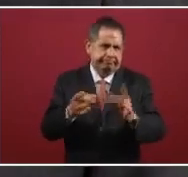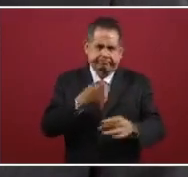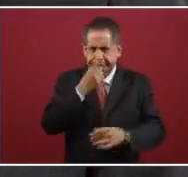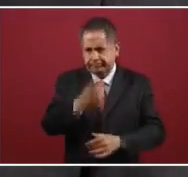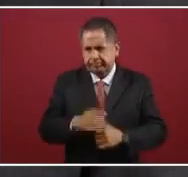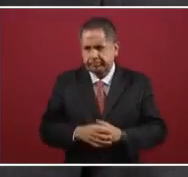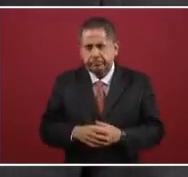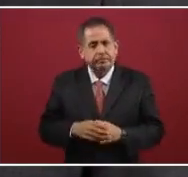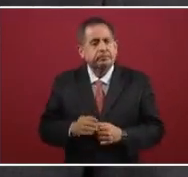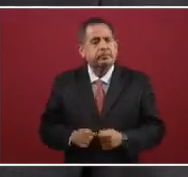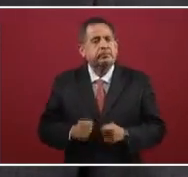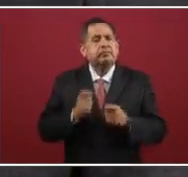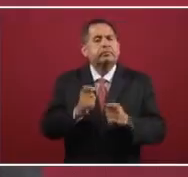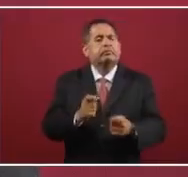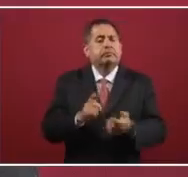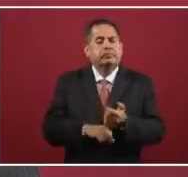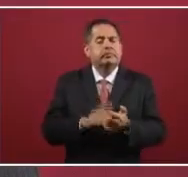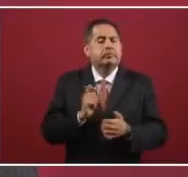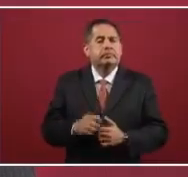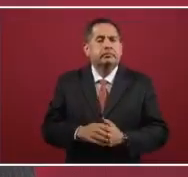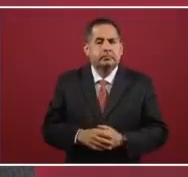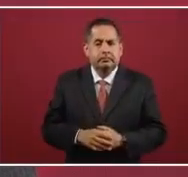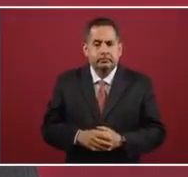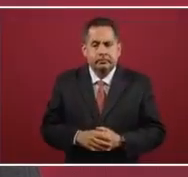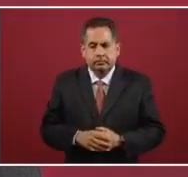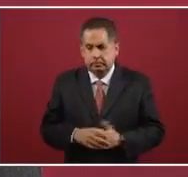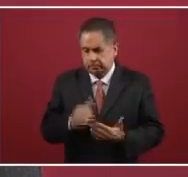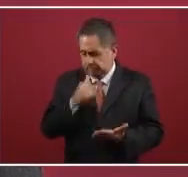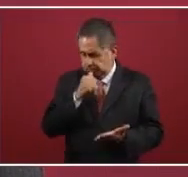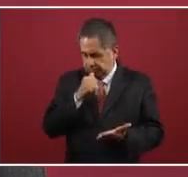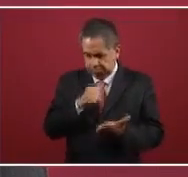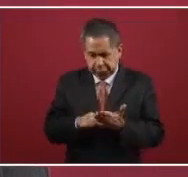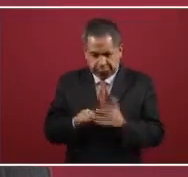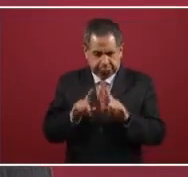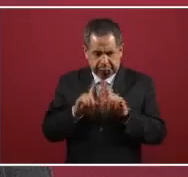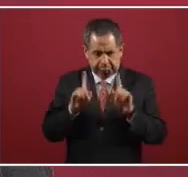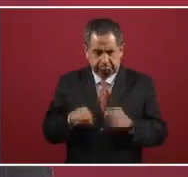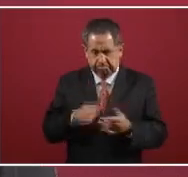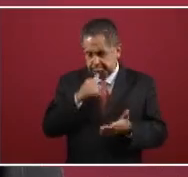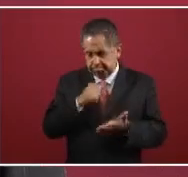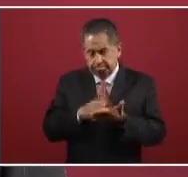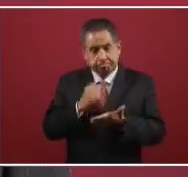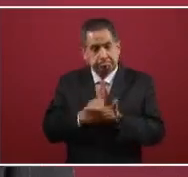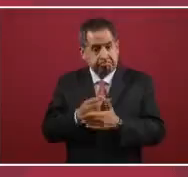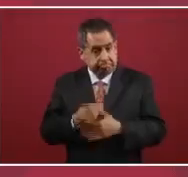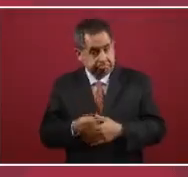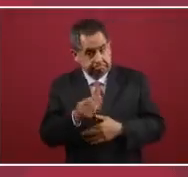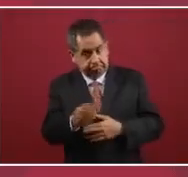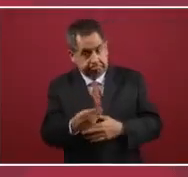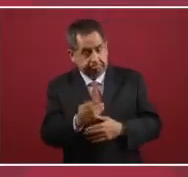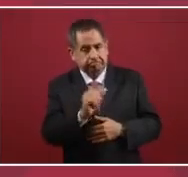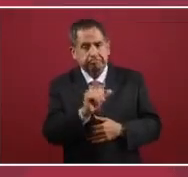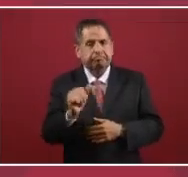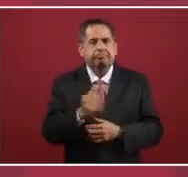para entregarles una carta a los que son